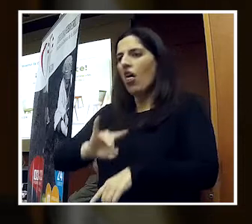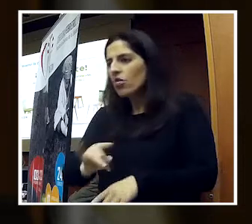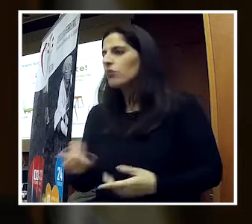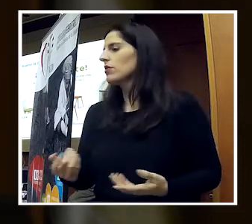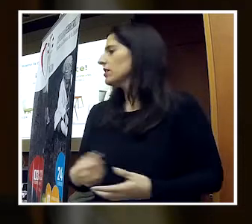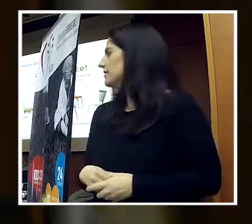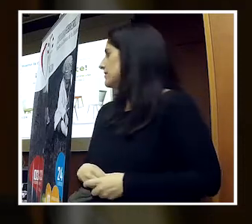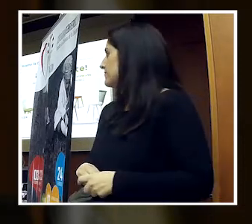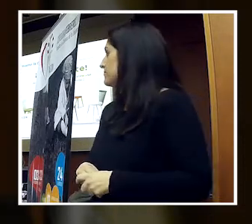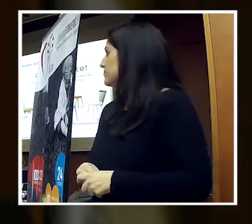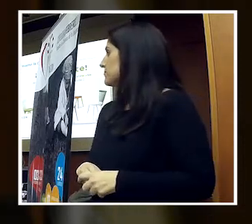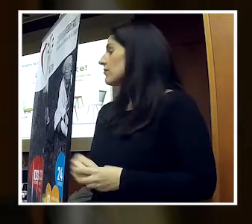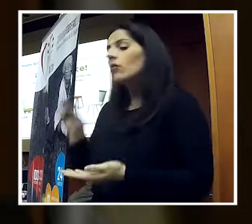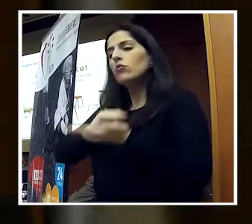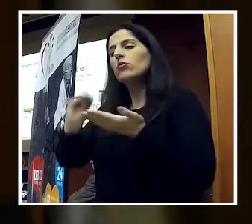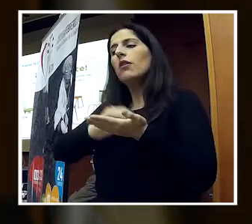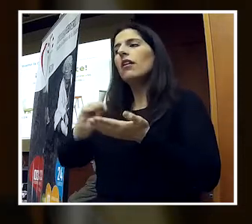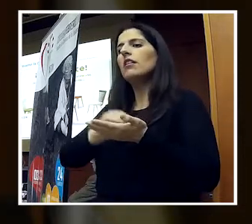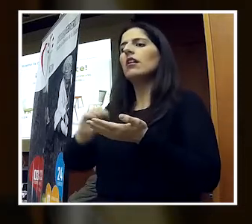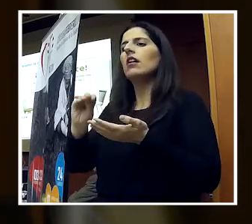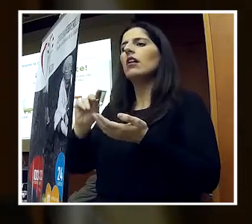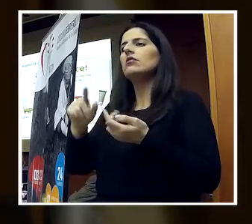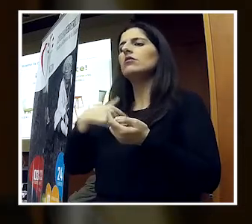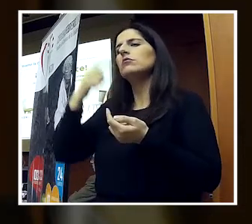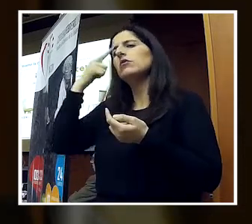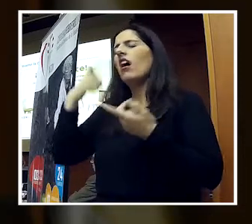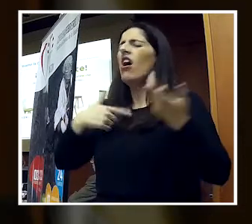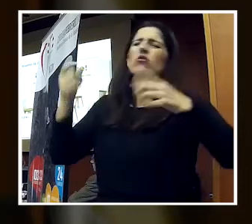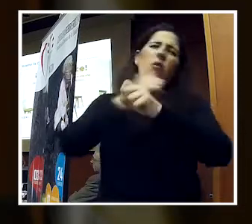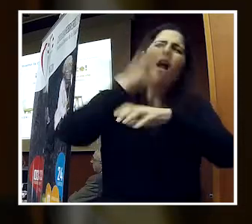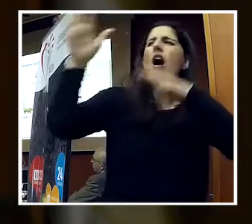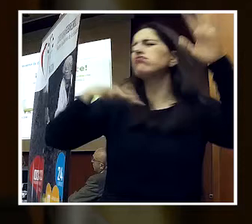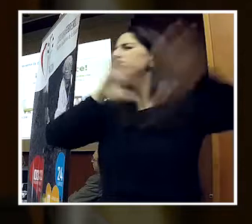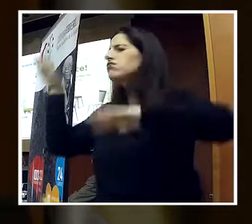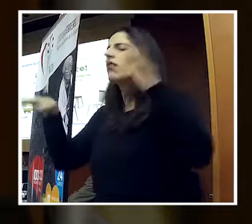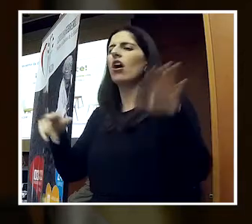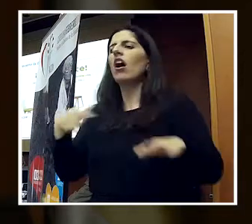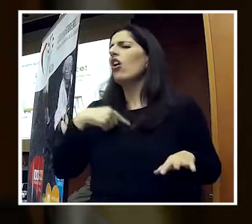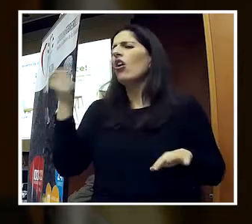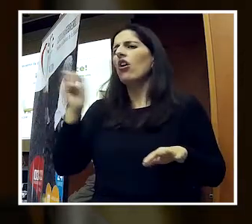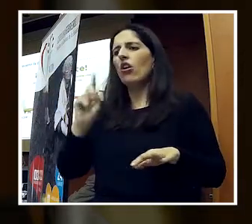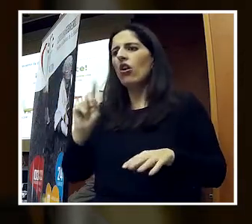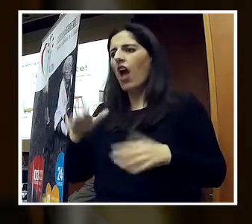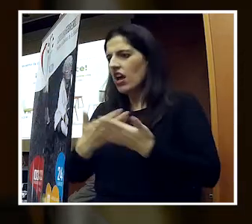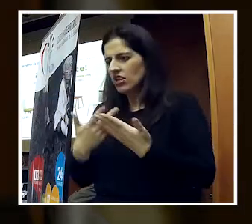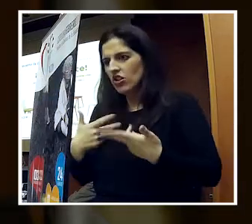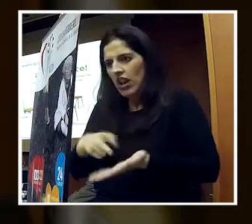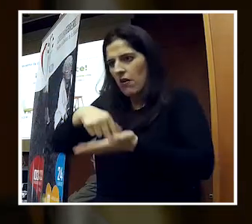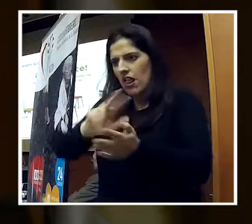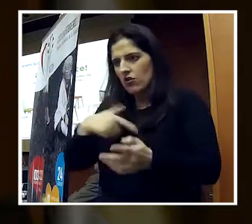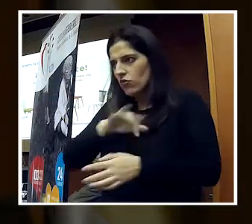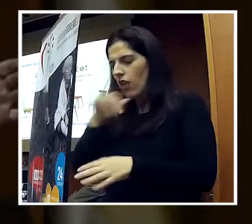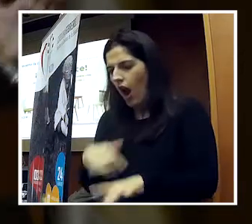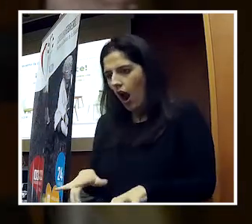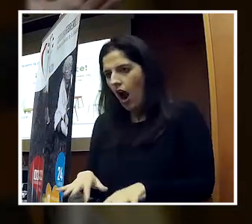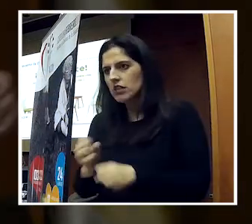2. Y es que, desgraciadamente, muchas veces, con este mare magnum de los trabajos, muchas veces que ni siquiera tenemos tiempo para levantarnos de la silla,